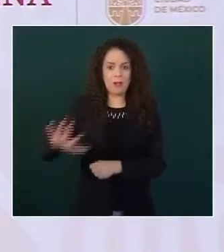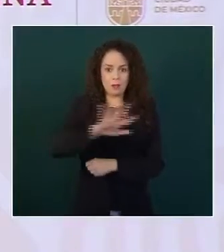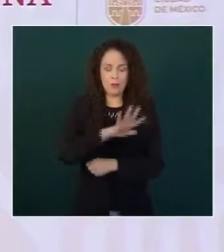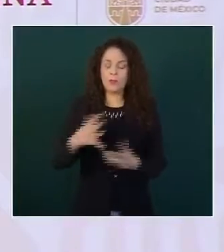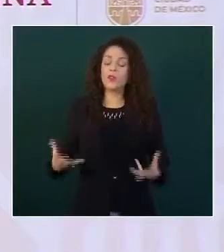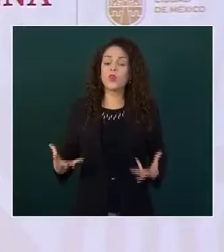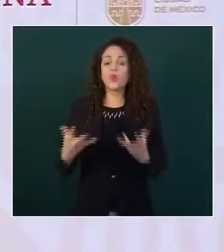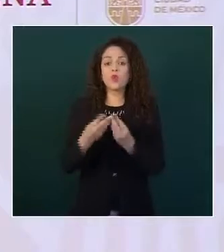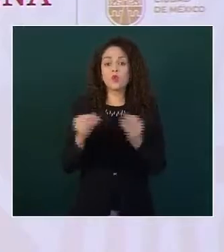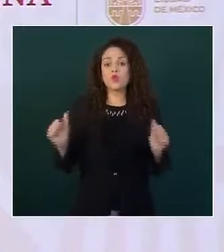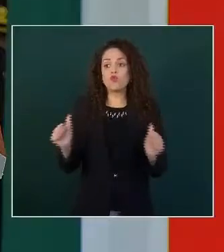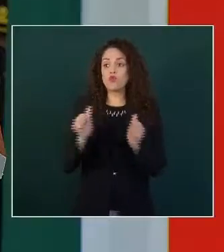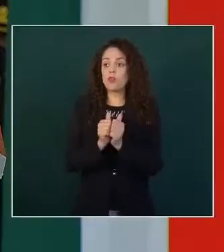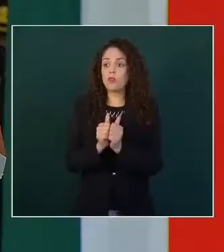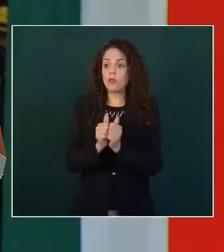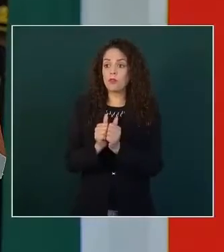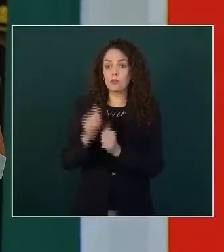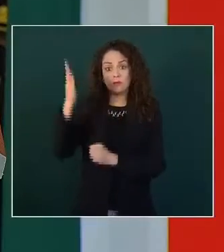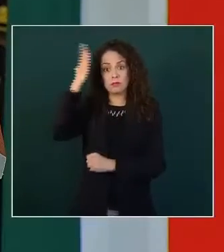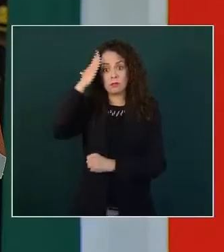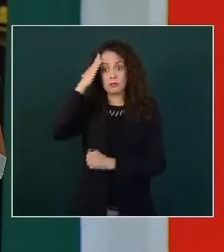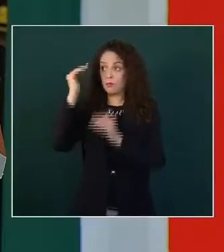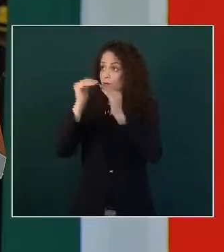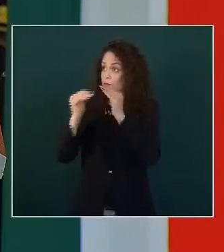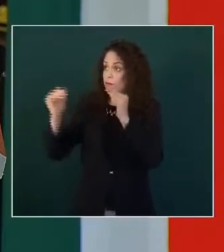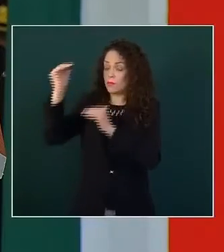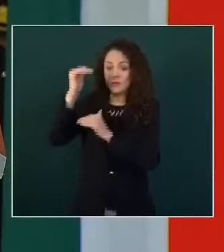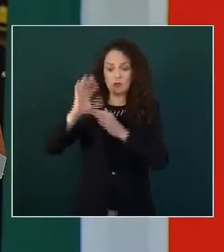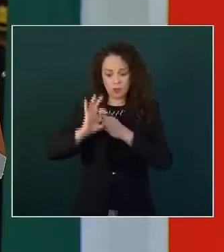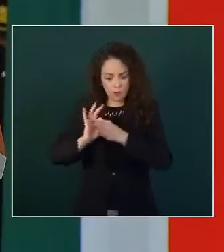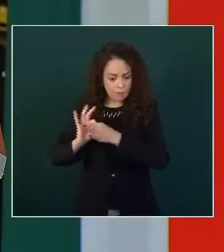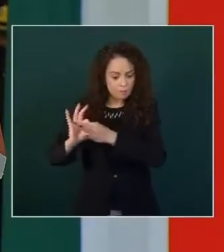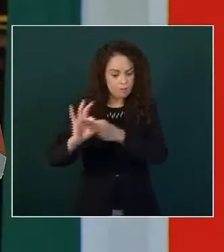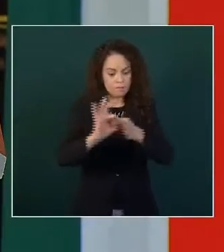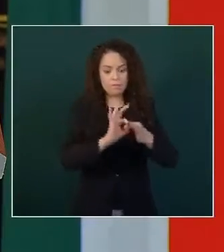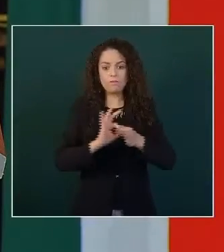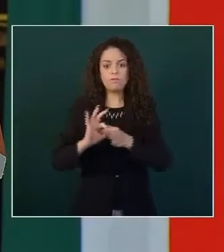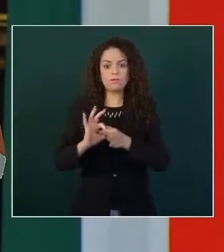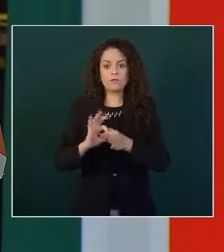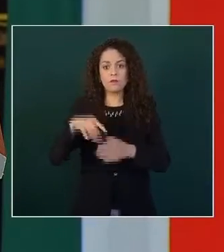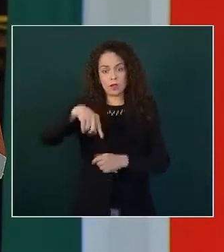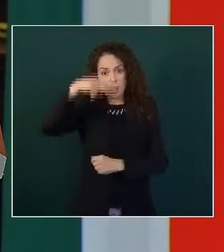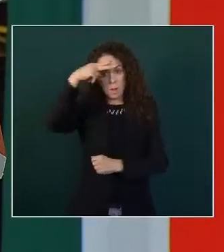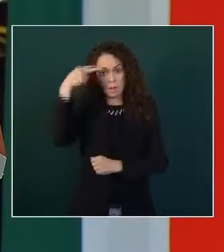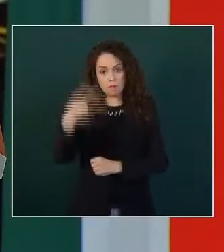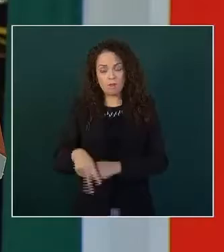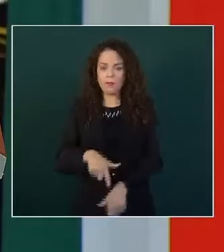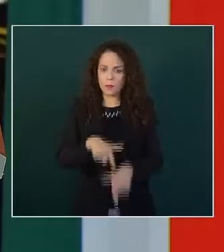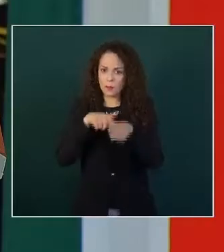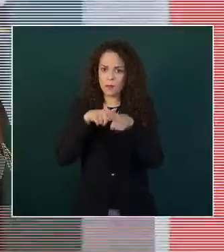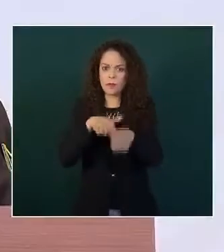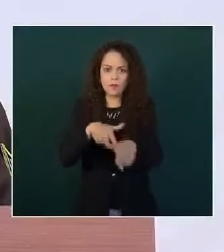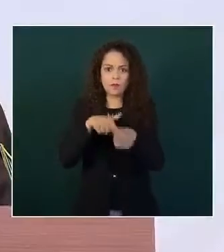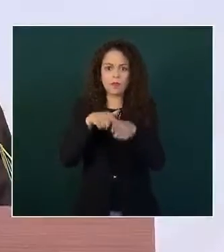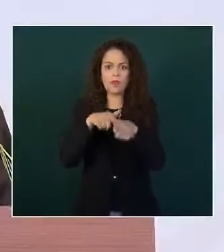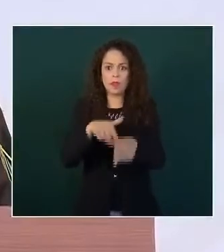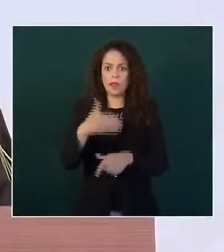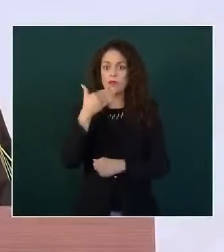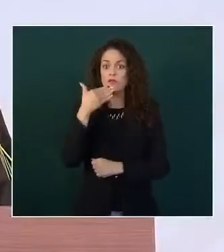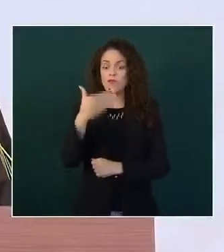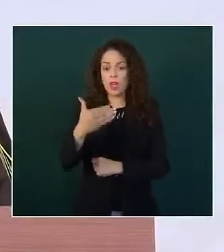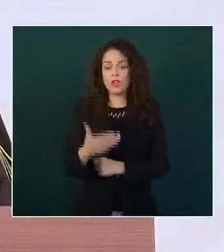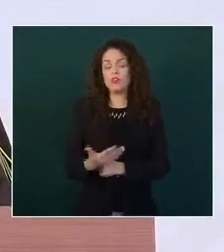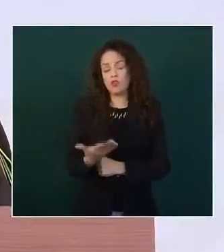Mayor, trabajaremos para que el pueblo de México siga manteniendo su eficacia operativa,